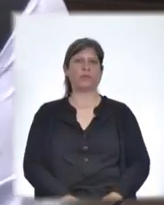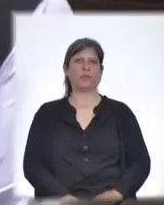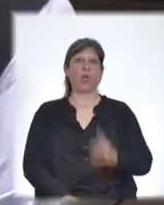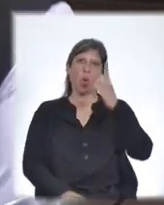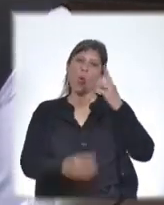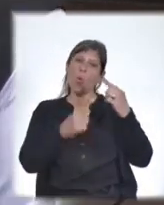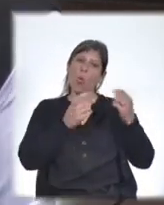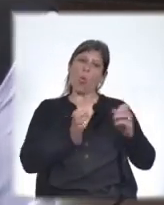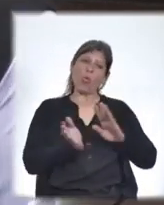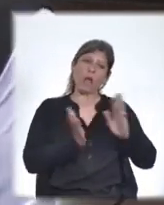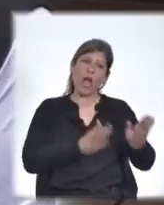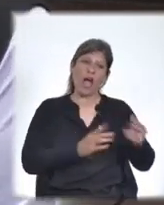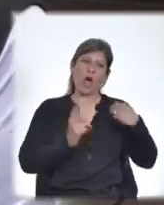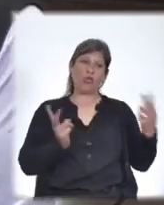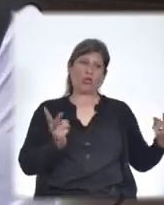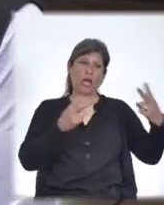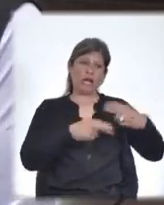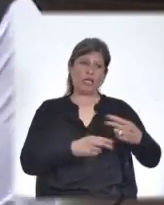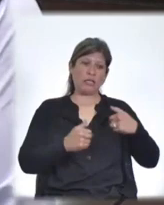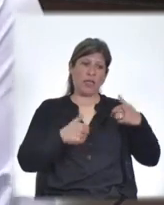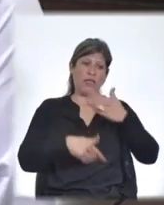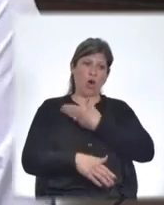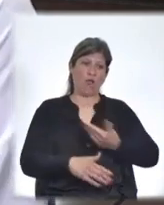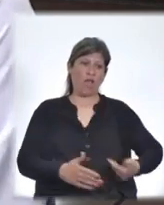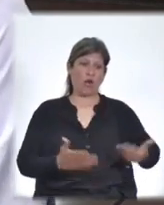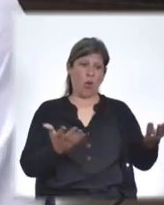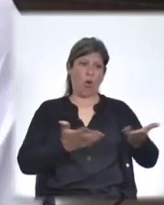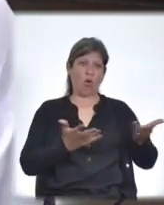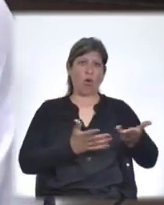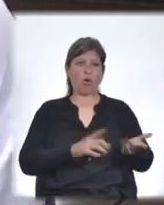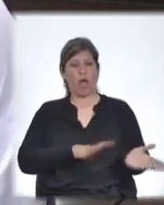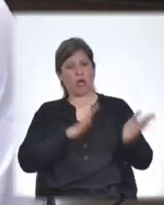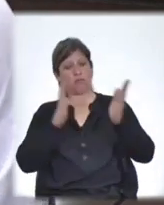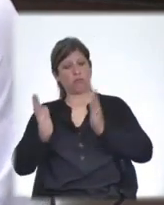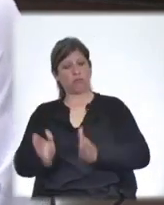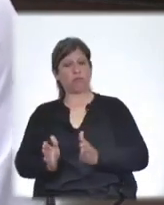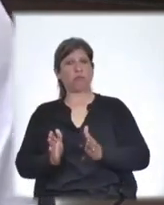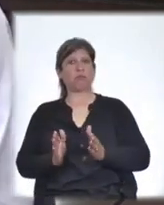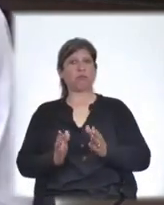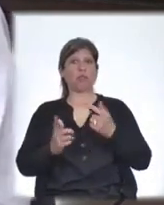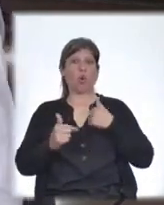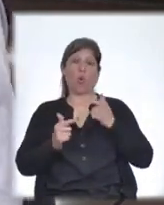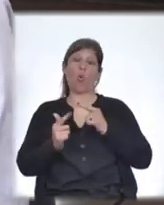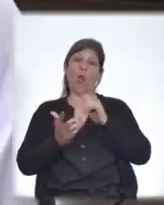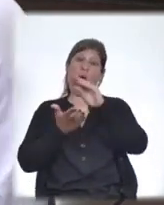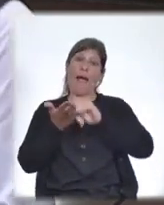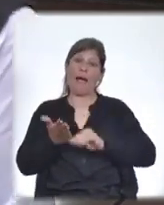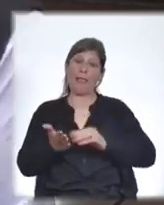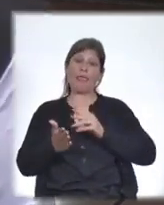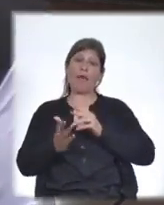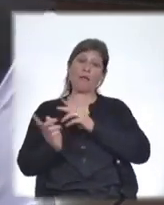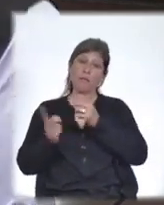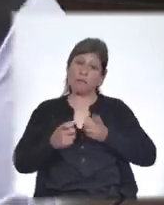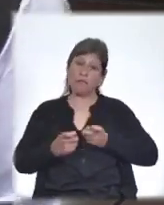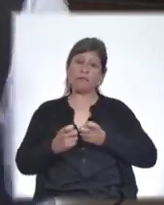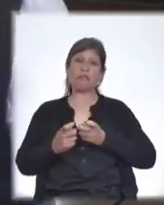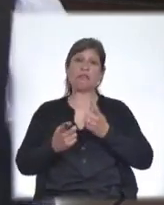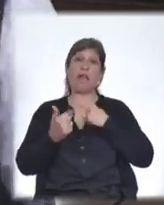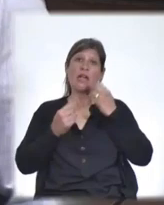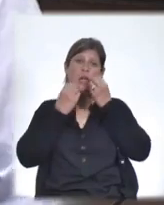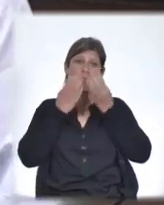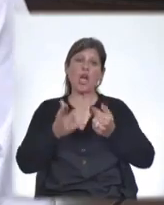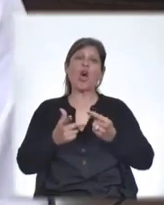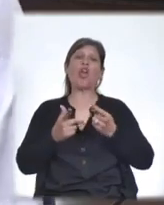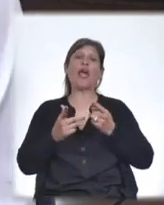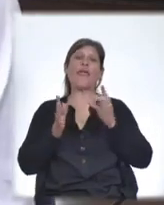Una cosa es el recorte que está llevando adelante el gobierno y otra cosa es una agenda necesaria de mejora de calidad